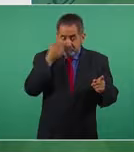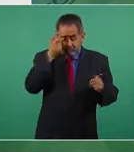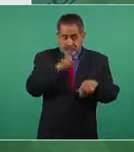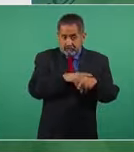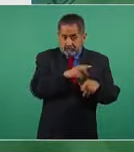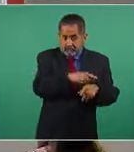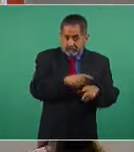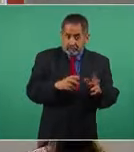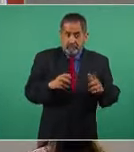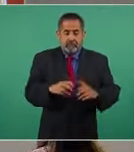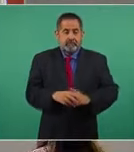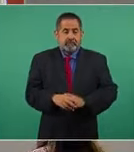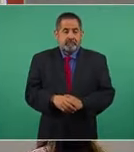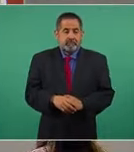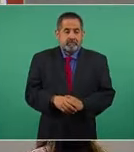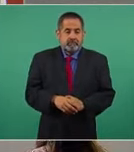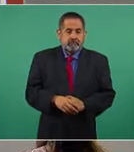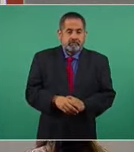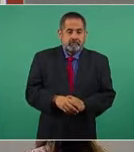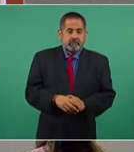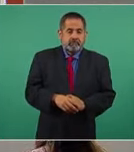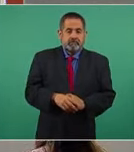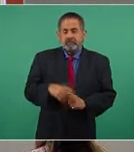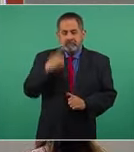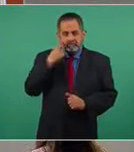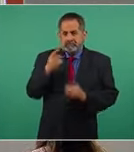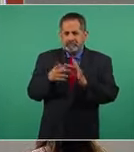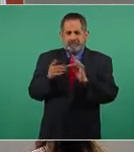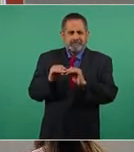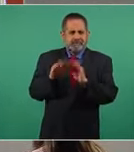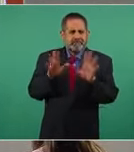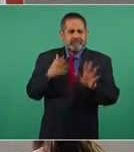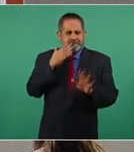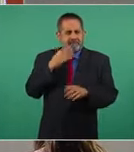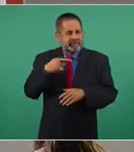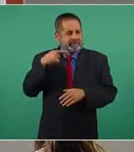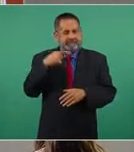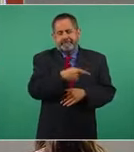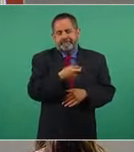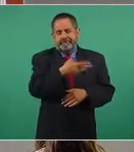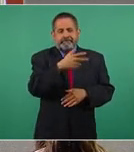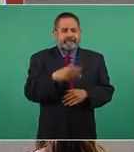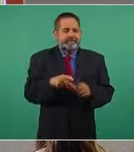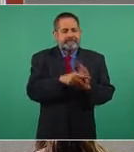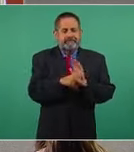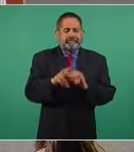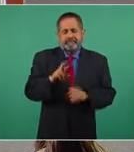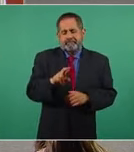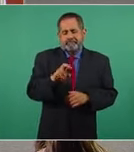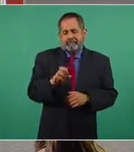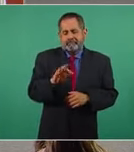Bueno, pues esto pinta muy bien lo que es el Reforma, ¿no?